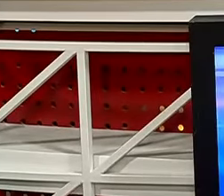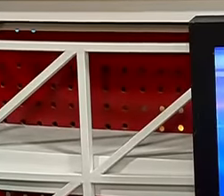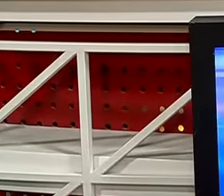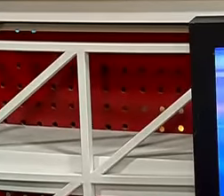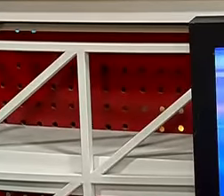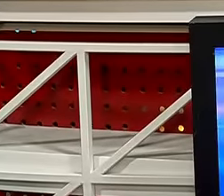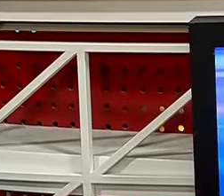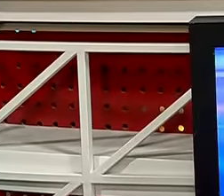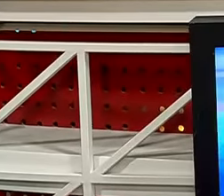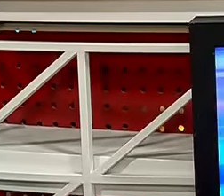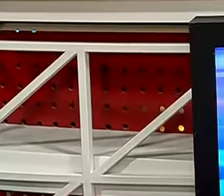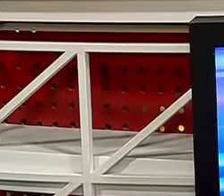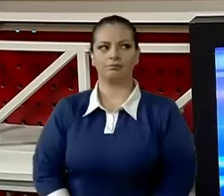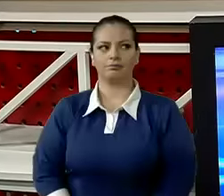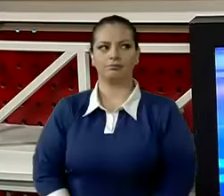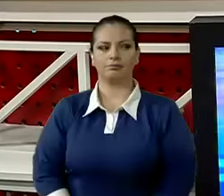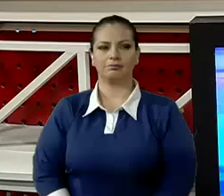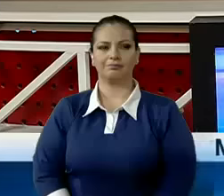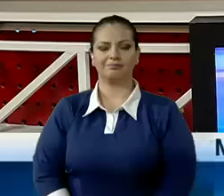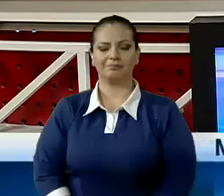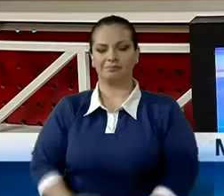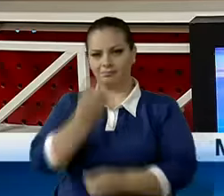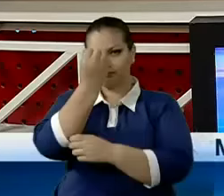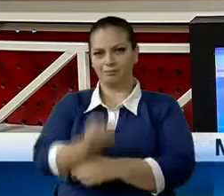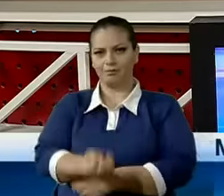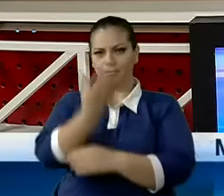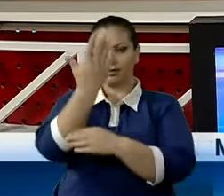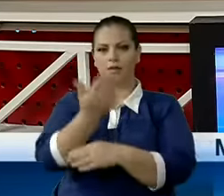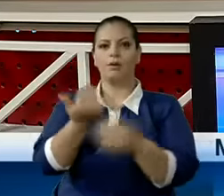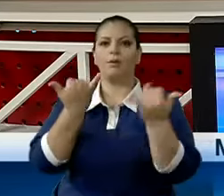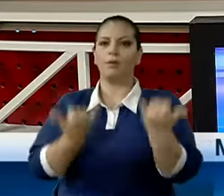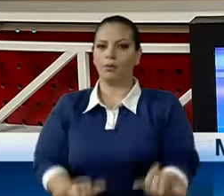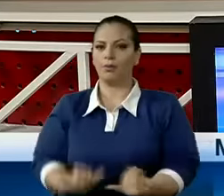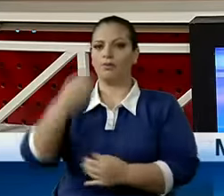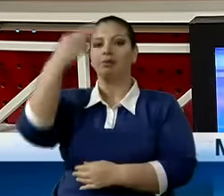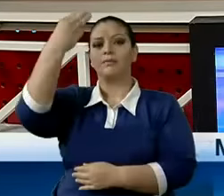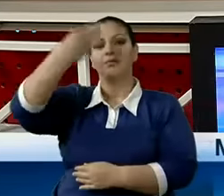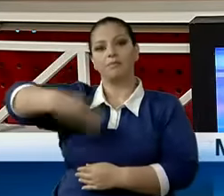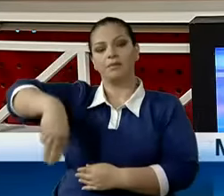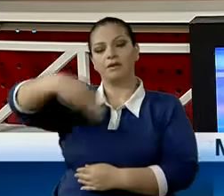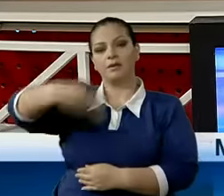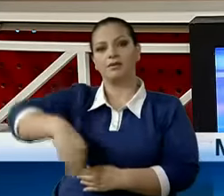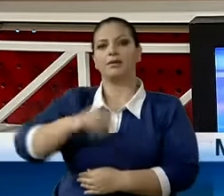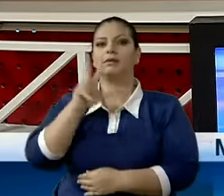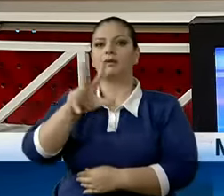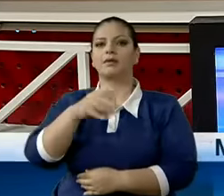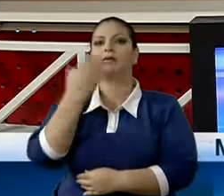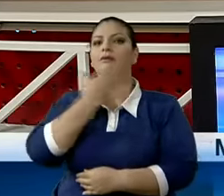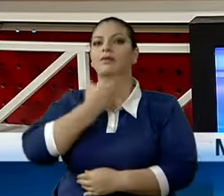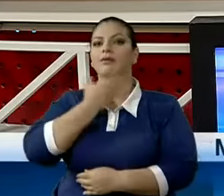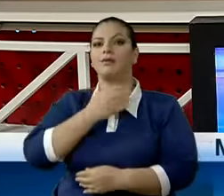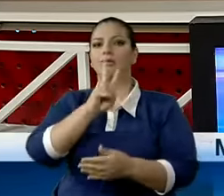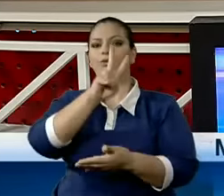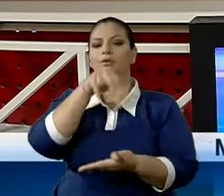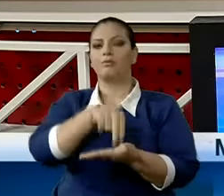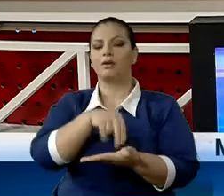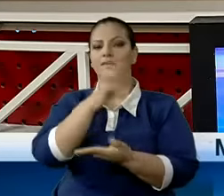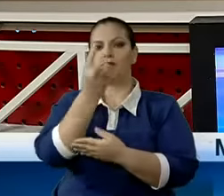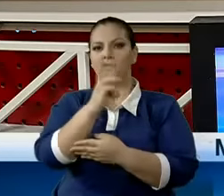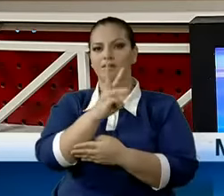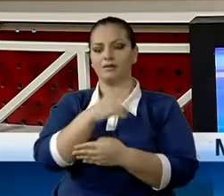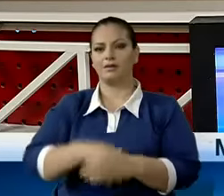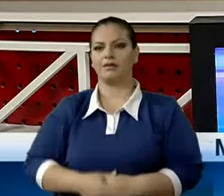días, amigos televidentes. Gracias por acompañarnos. Estamos mitad de semana, miércoles 3 de agosto del 2016. Tengo que ver porque ya usted después me confunde.